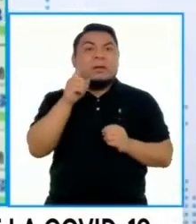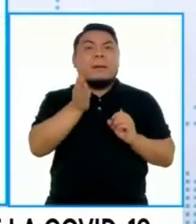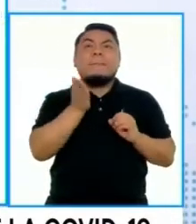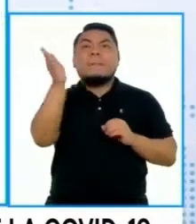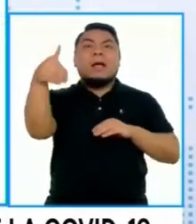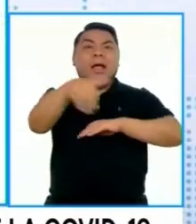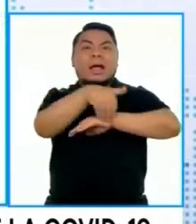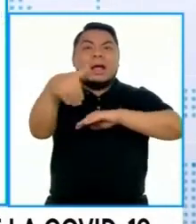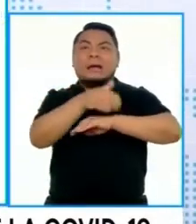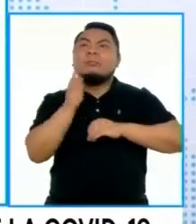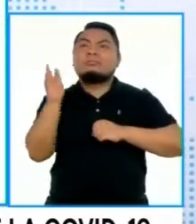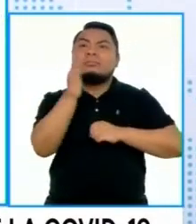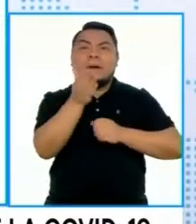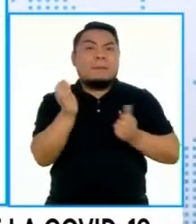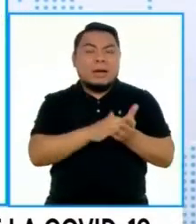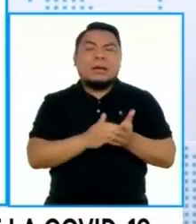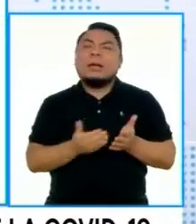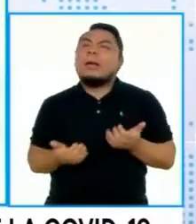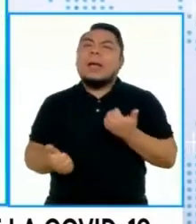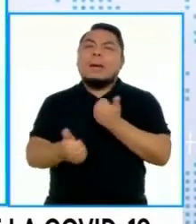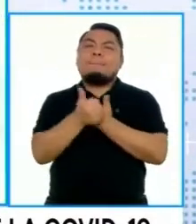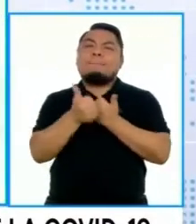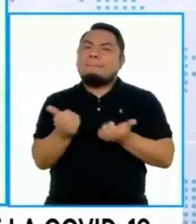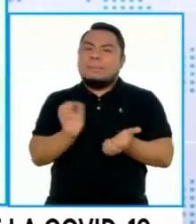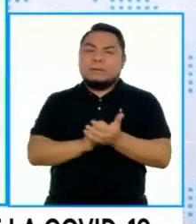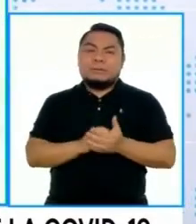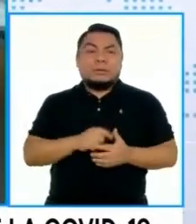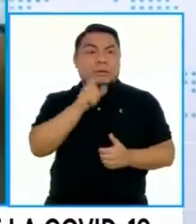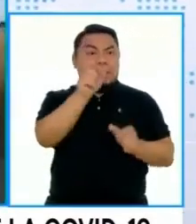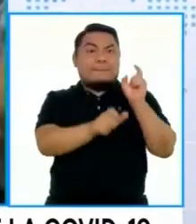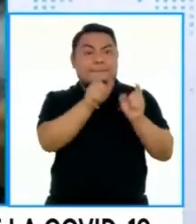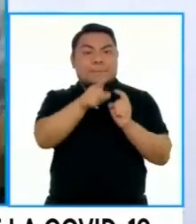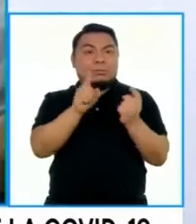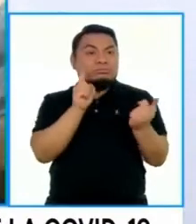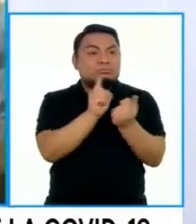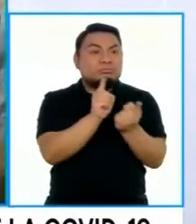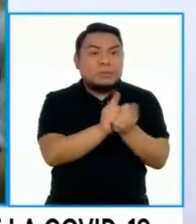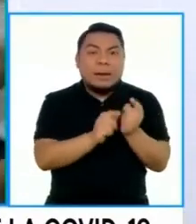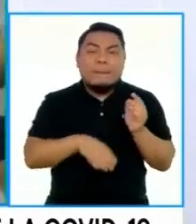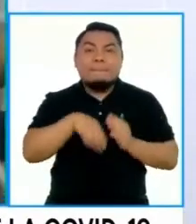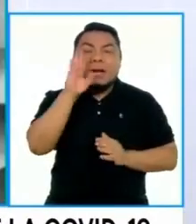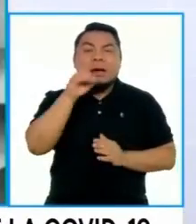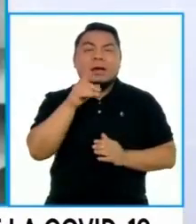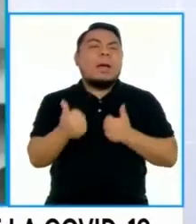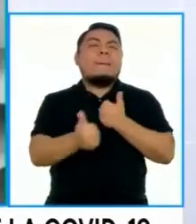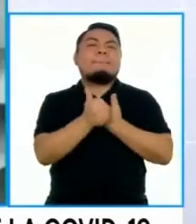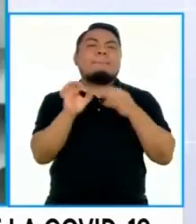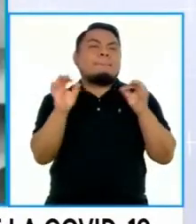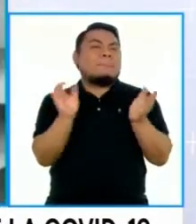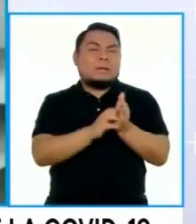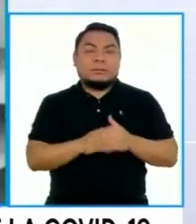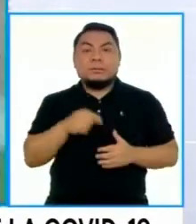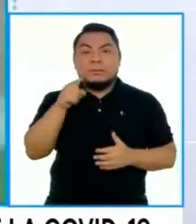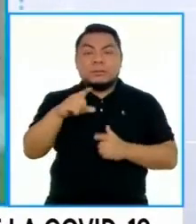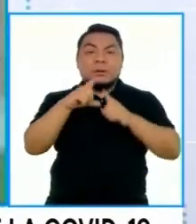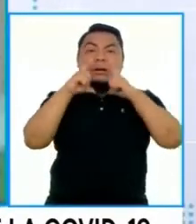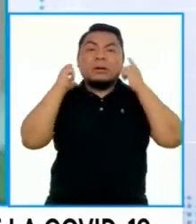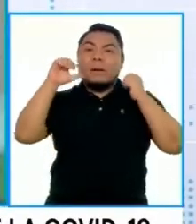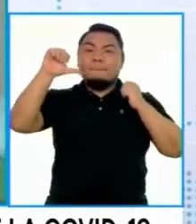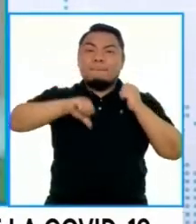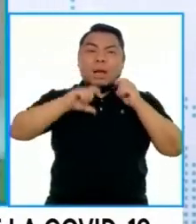estamos. Cuanto más nos acercamos a las personas, corremos más riesgo. Si no usamos la mascarilla o la usamos